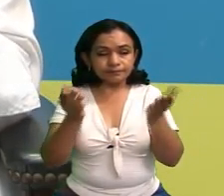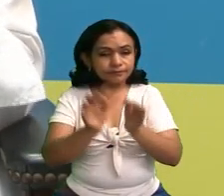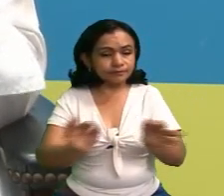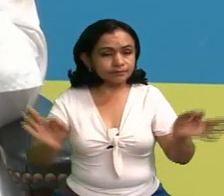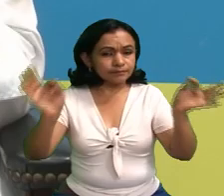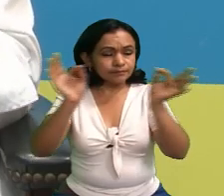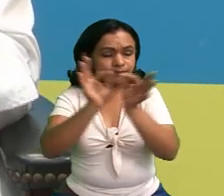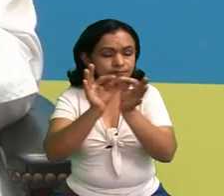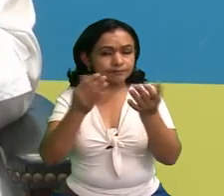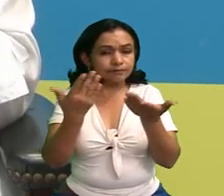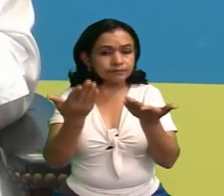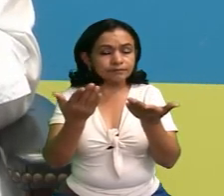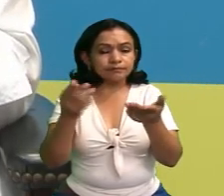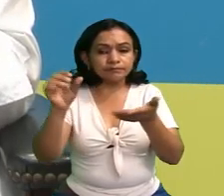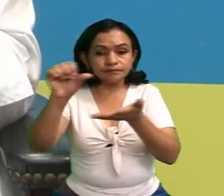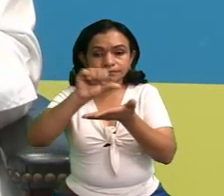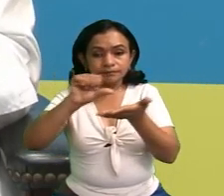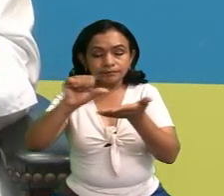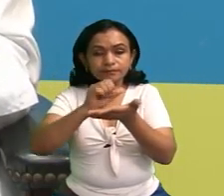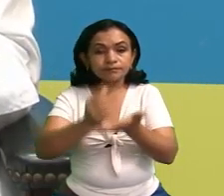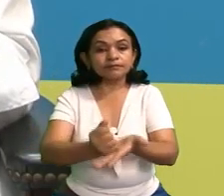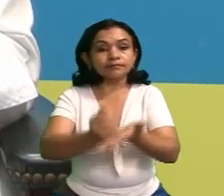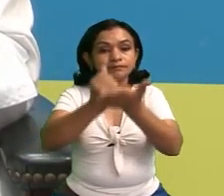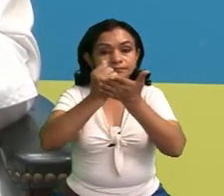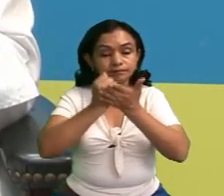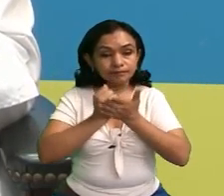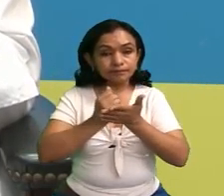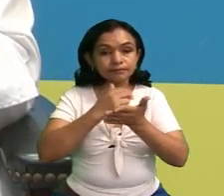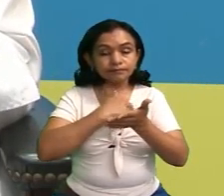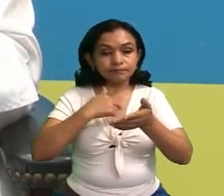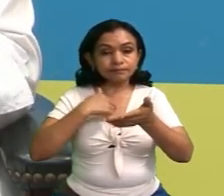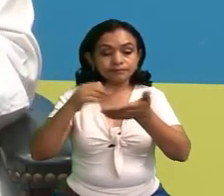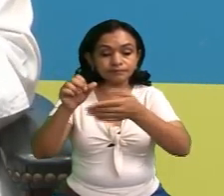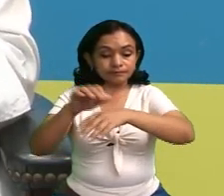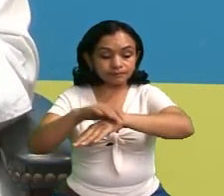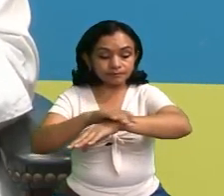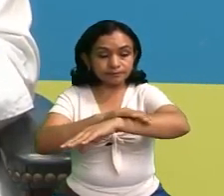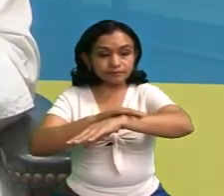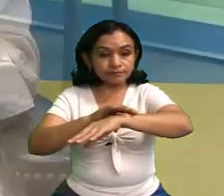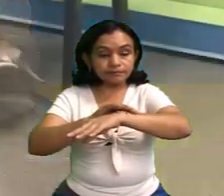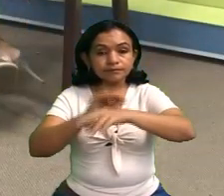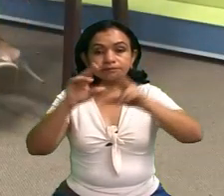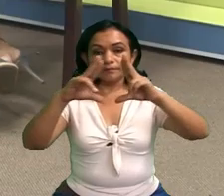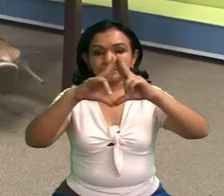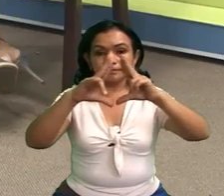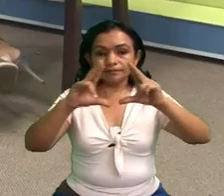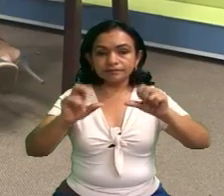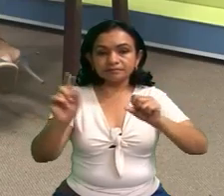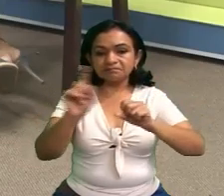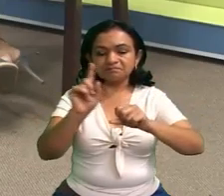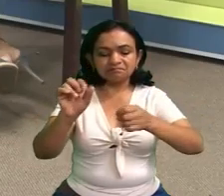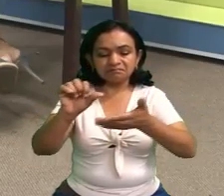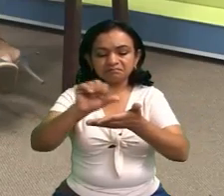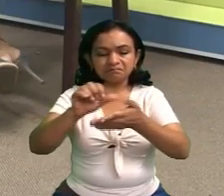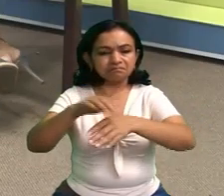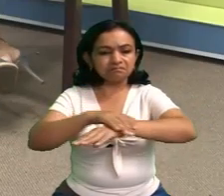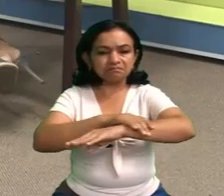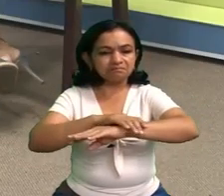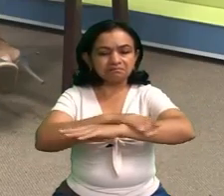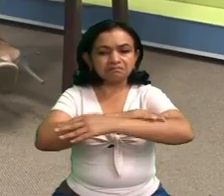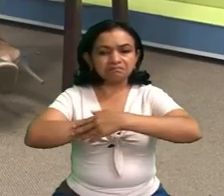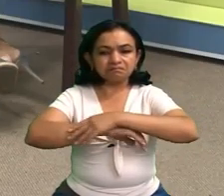importante, sino que buscar cremas que nos ayuden a hidratar la piel. La cultura del nicaragüense es no ponerse crema. No tenemos